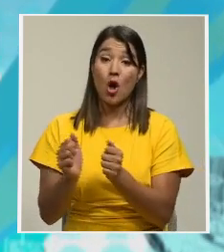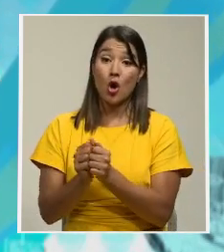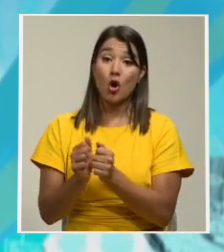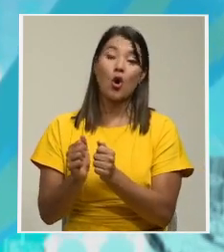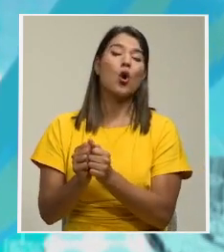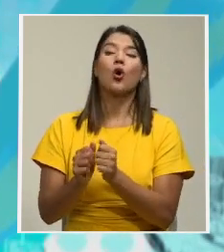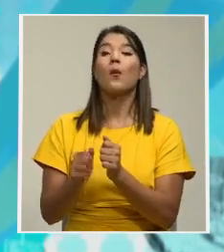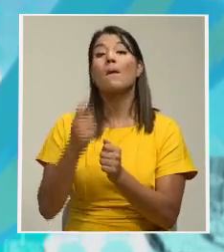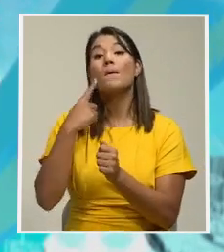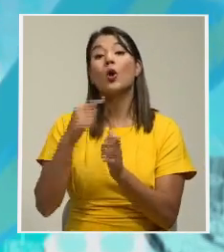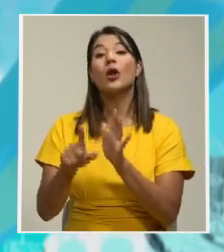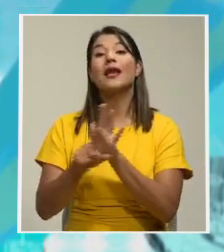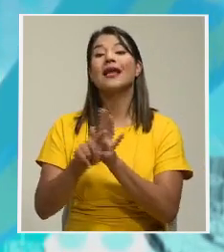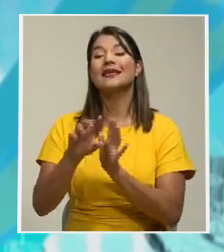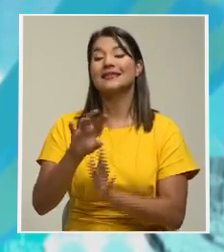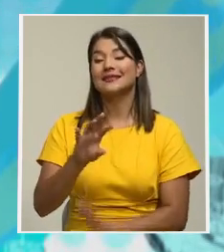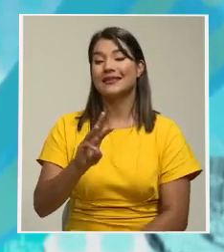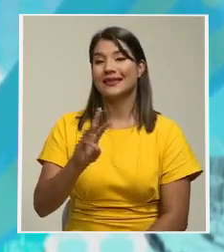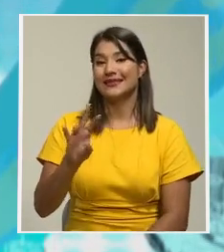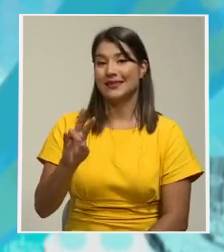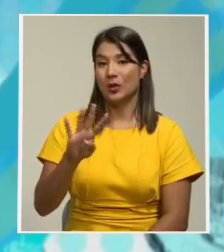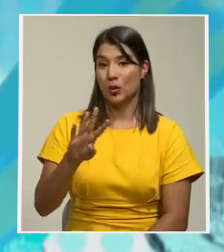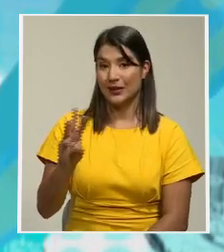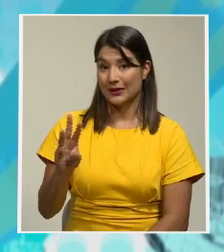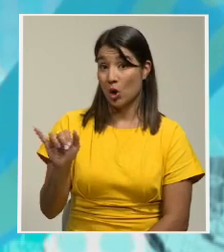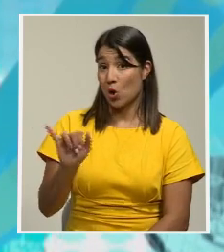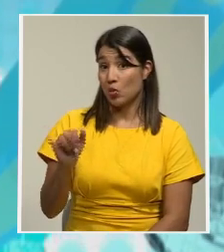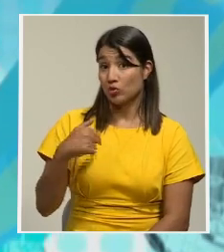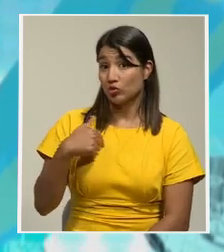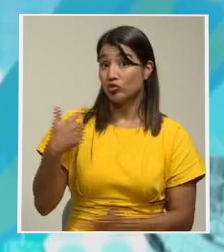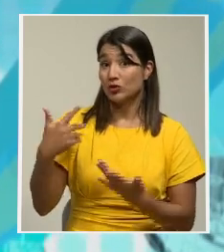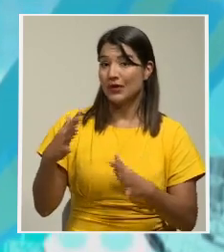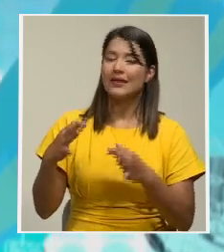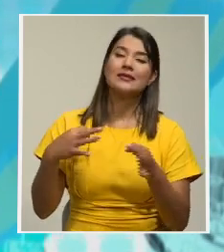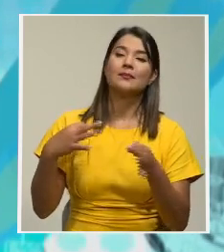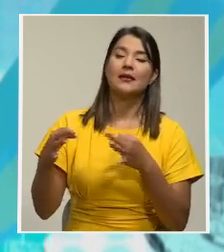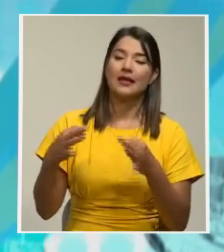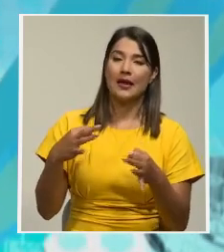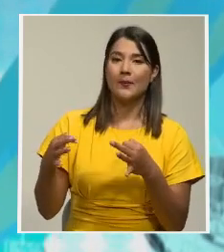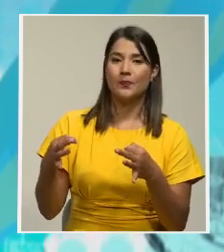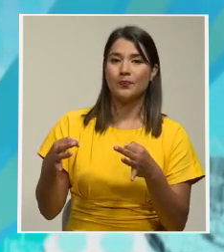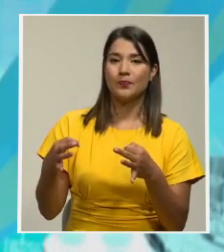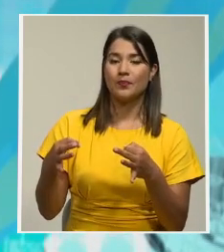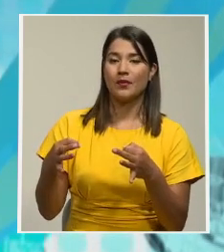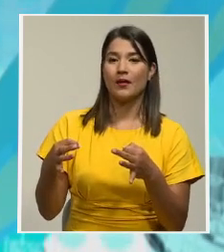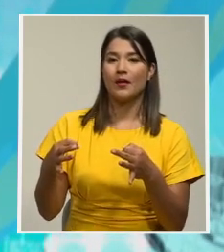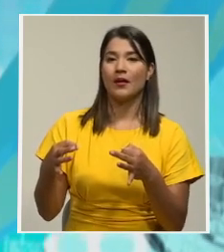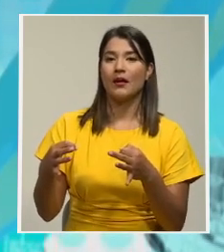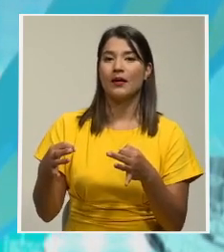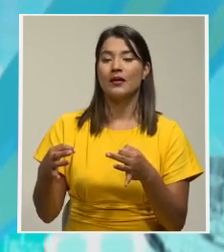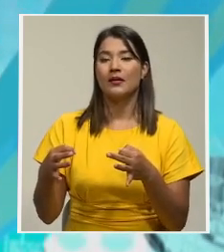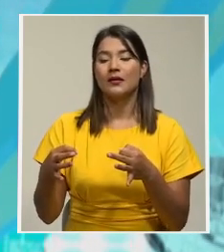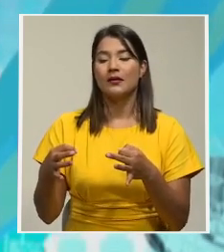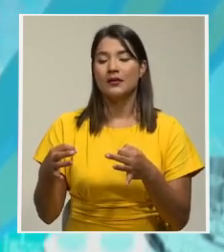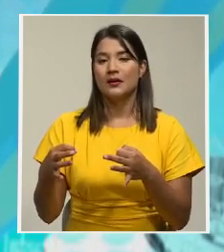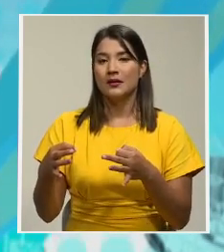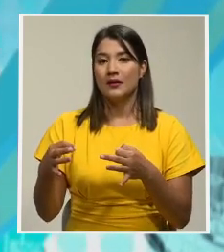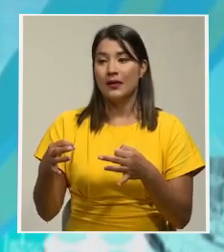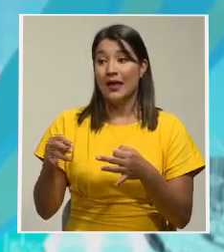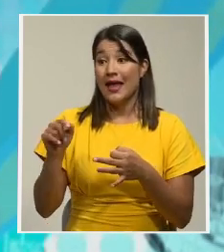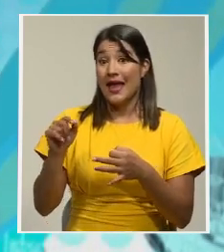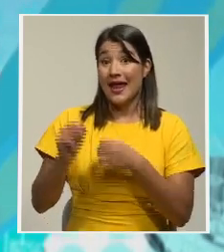por la ley 6746, que como ya lo mencioné anteriormente, surgen, pues tienen recortes significativos en